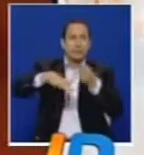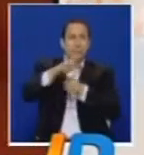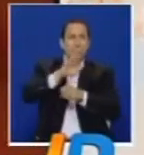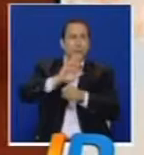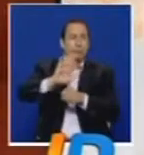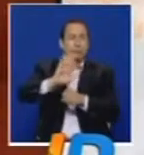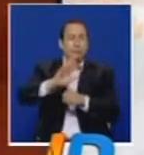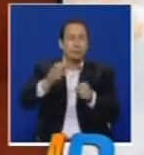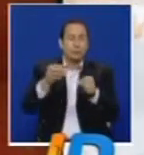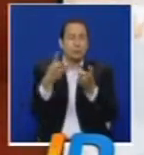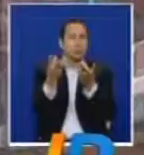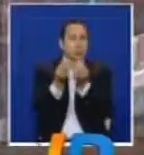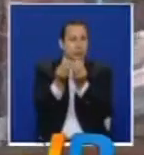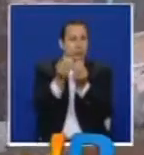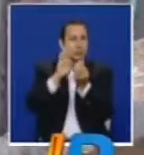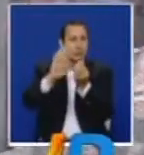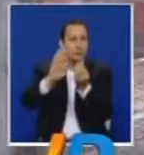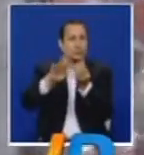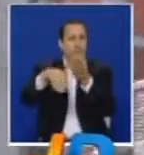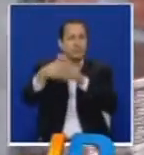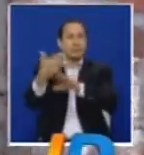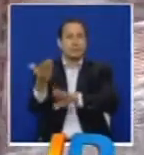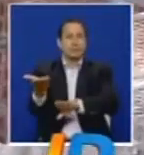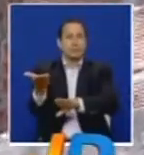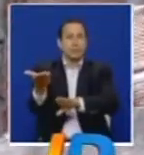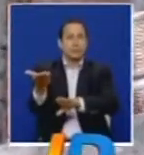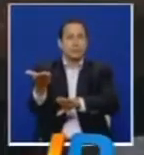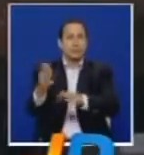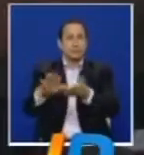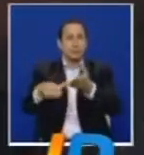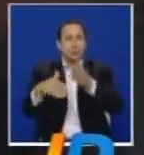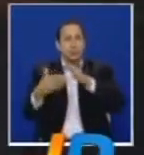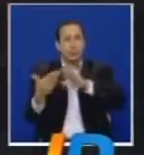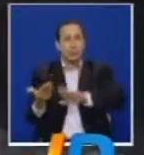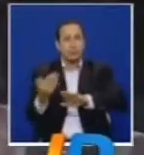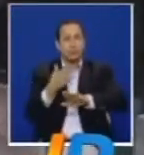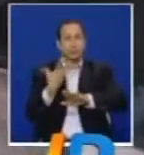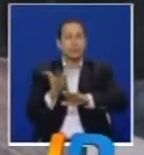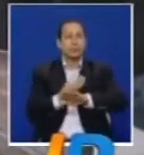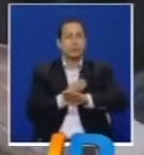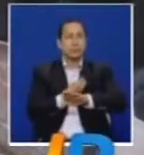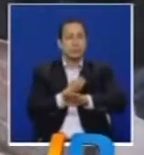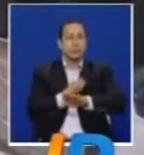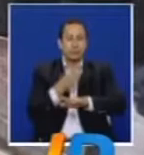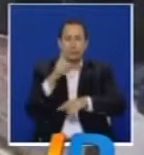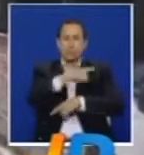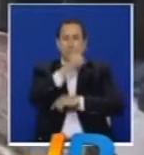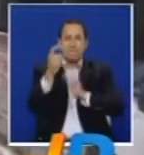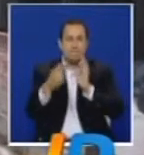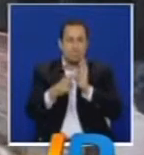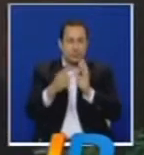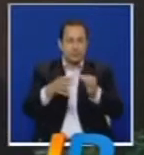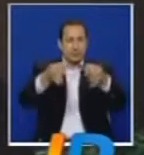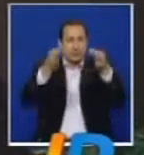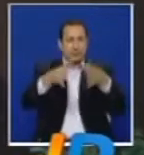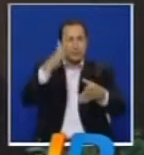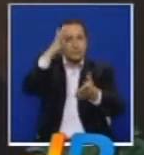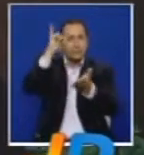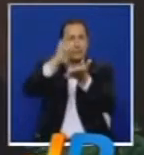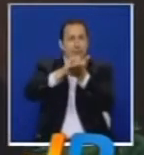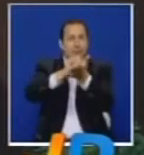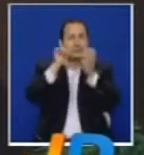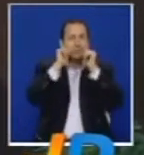nuestro querido misionero ha fallecido. Estamos totalmente convencidos de que la comunidad